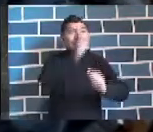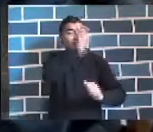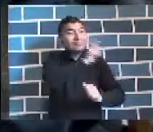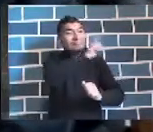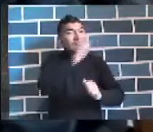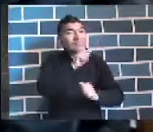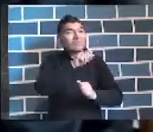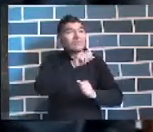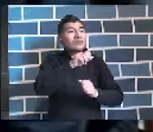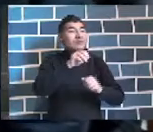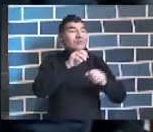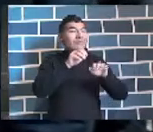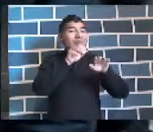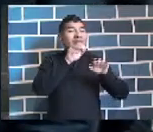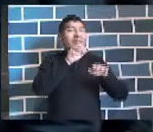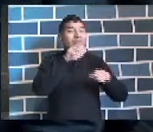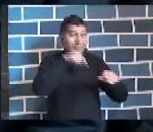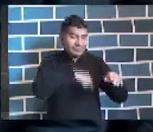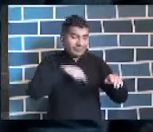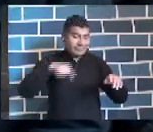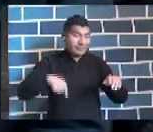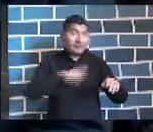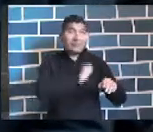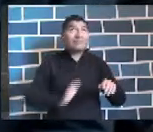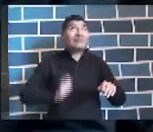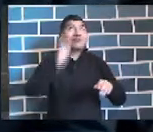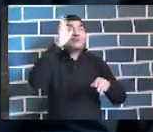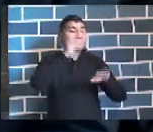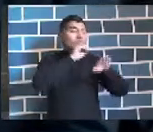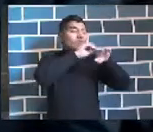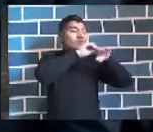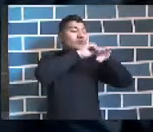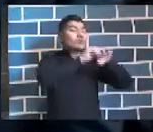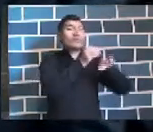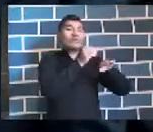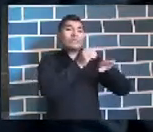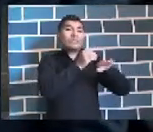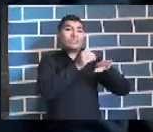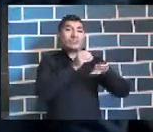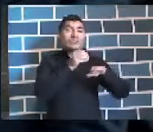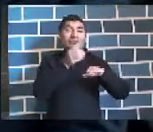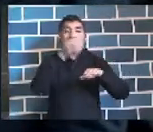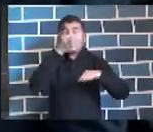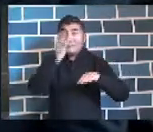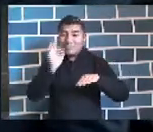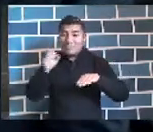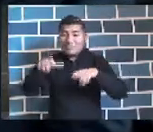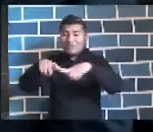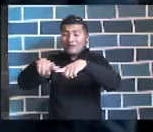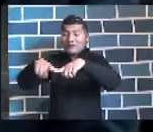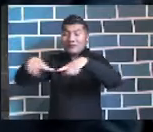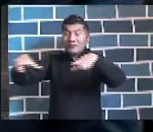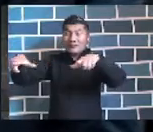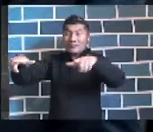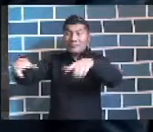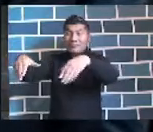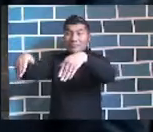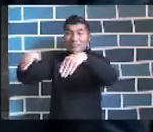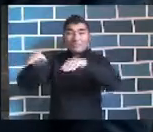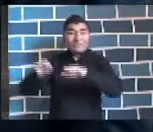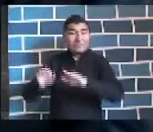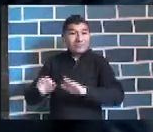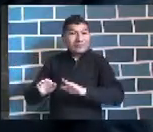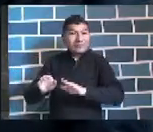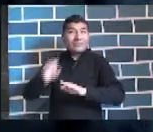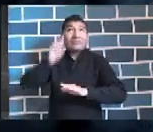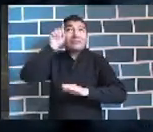cruz, los pies del Señor, acercarse al sepulcro. ¿Por qué? Porque Él tiene